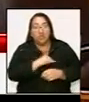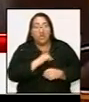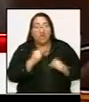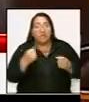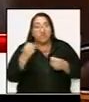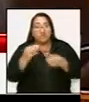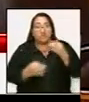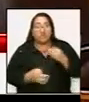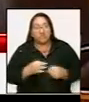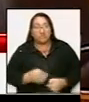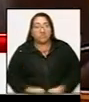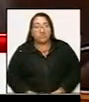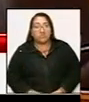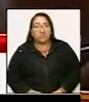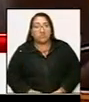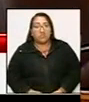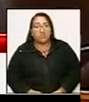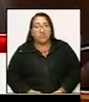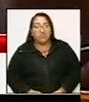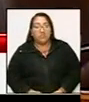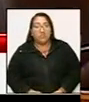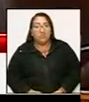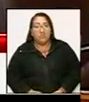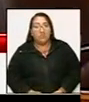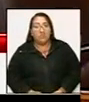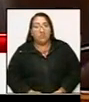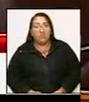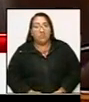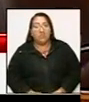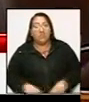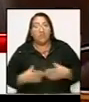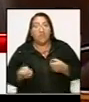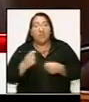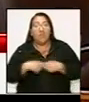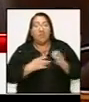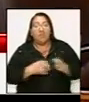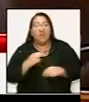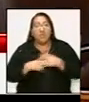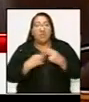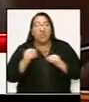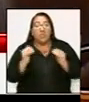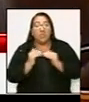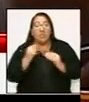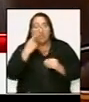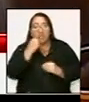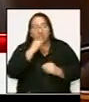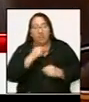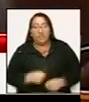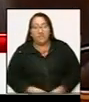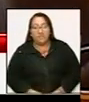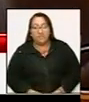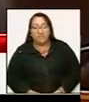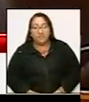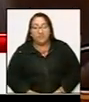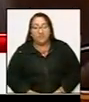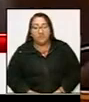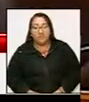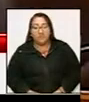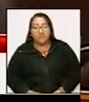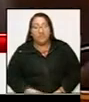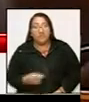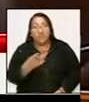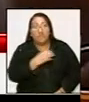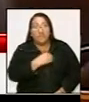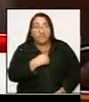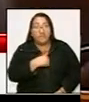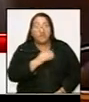sistema de justicia puedan participar adecuadamente en el Plan Nacional de Igualdad de Género. Y como el MEF